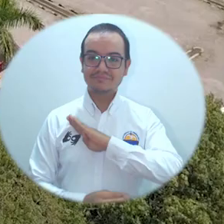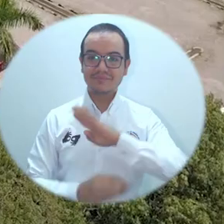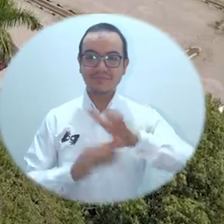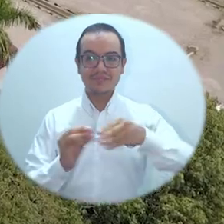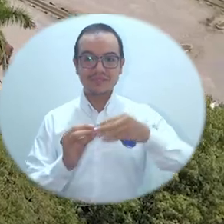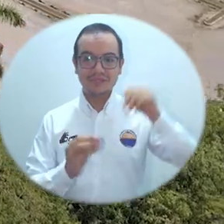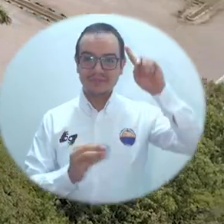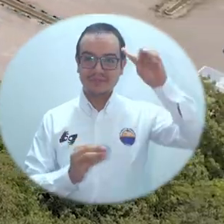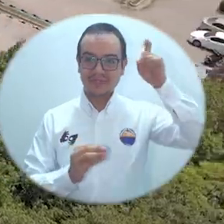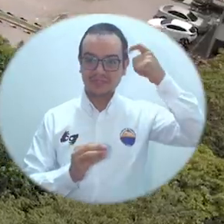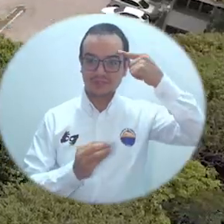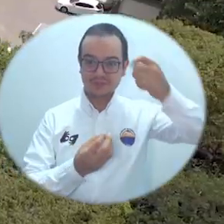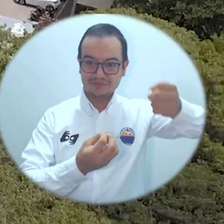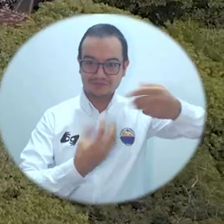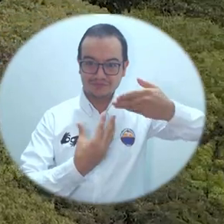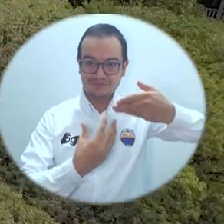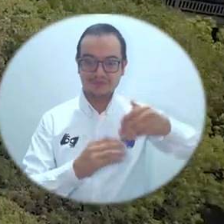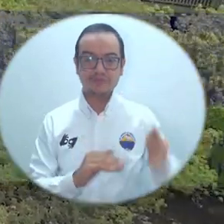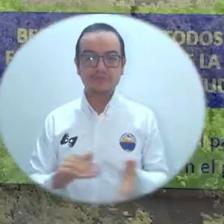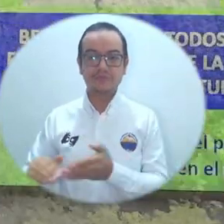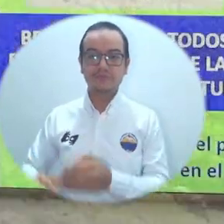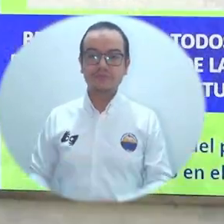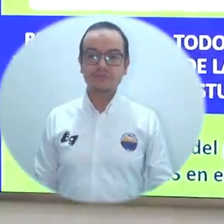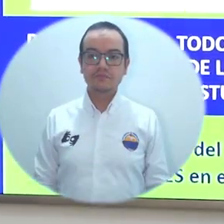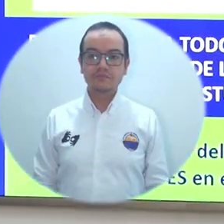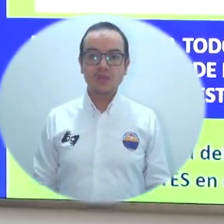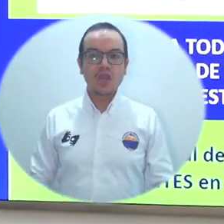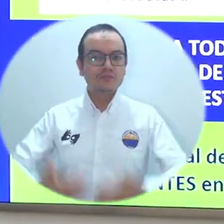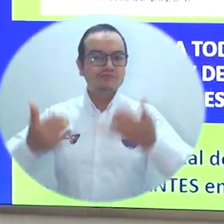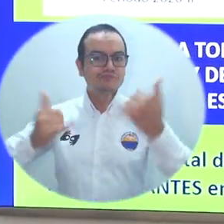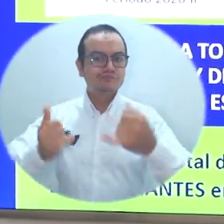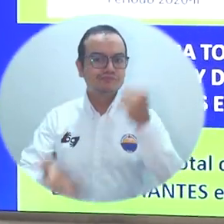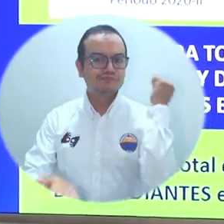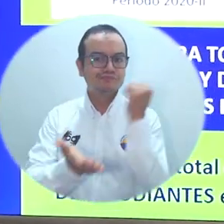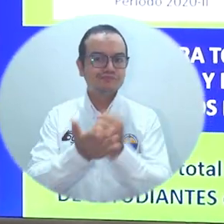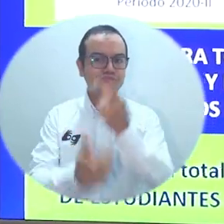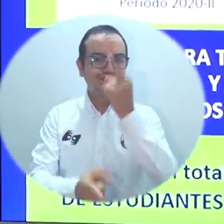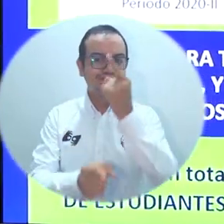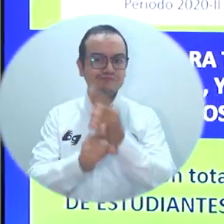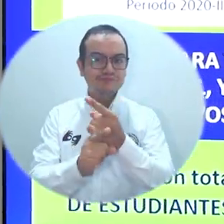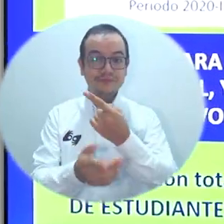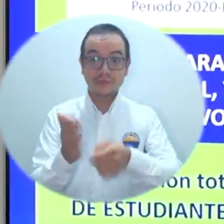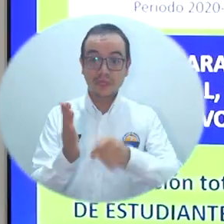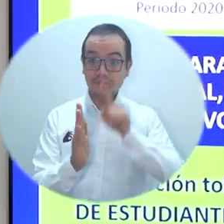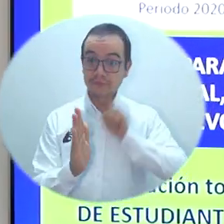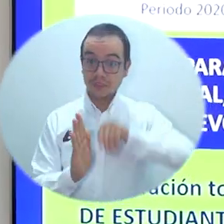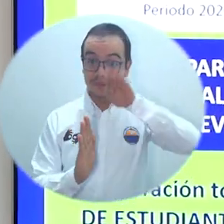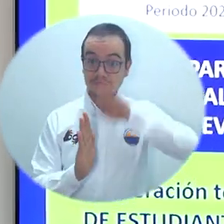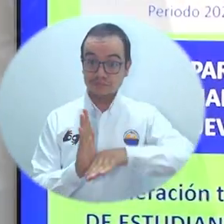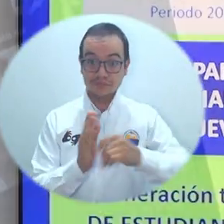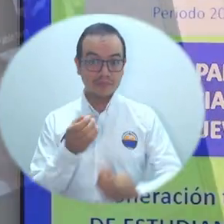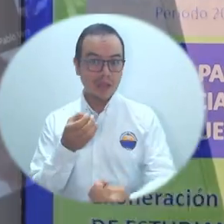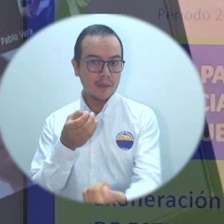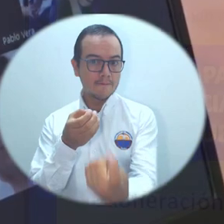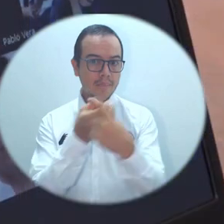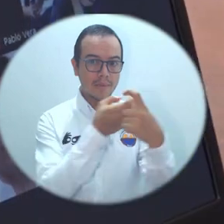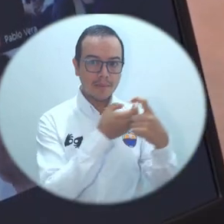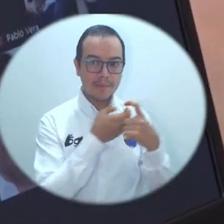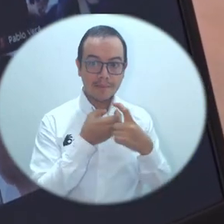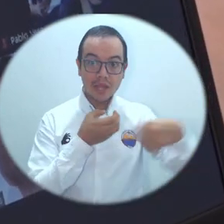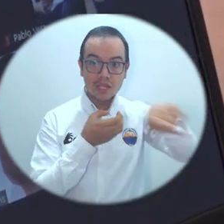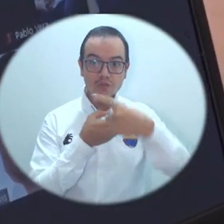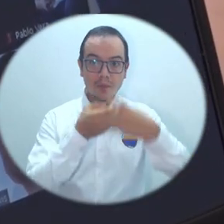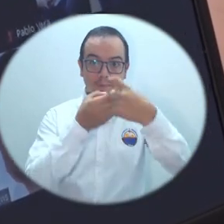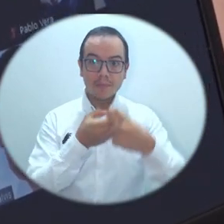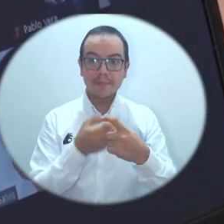Distrital. Es un hecho. Propuesta del rector Pablo Vera Salazar para reducir en un 50% la matrícula de estudiantes de pregrado